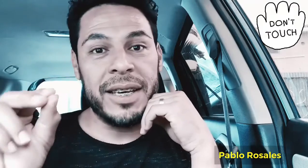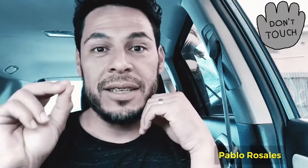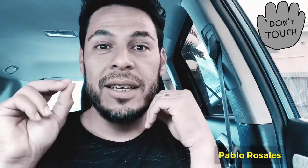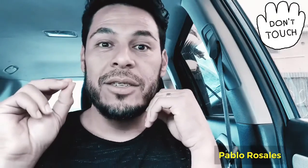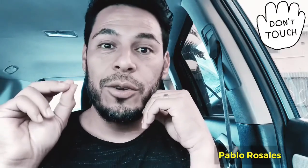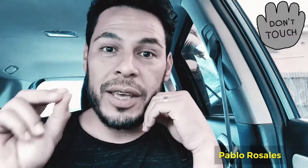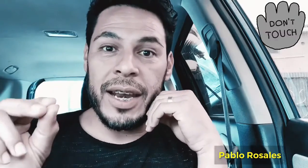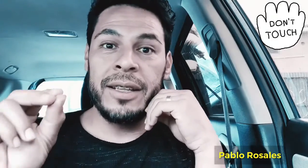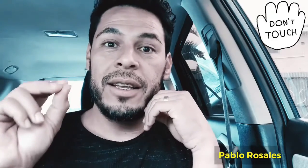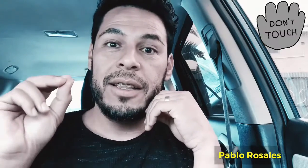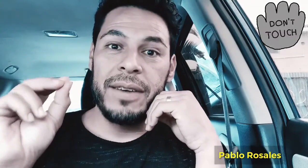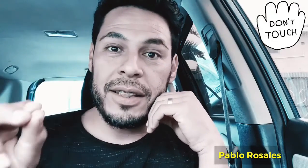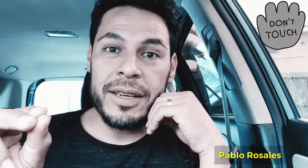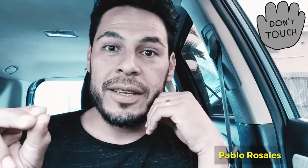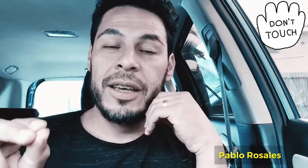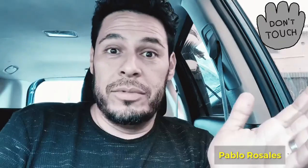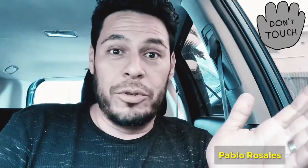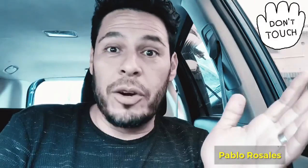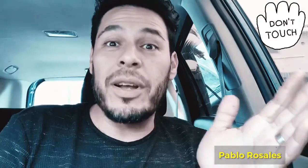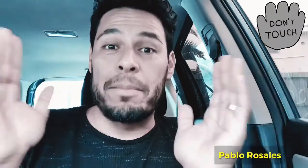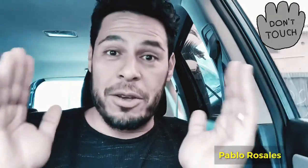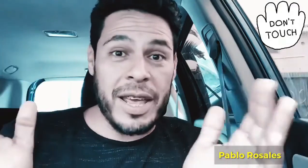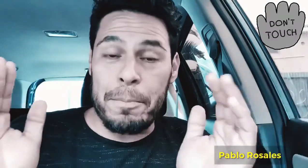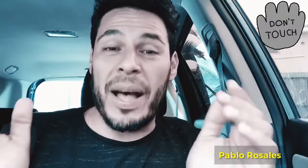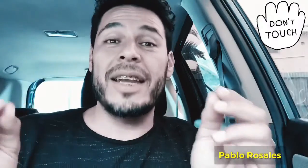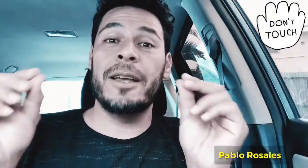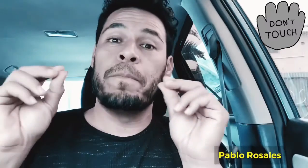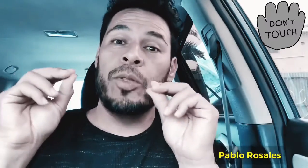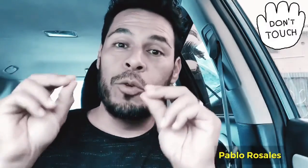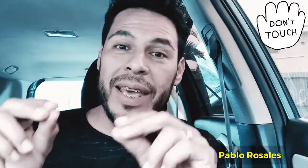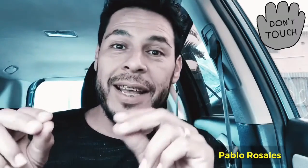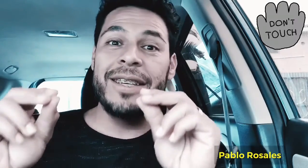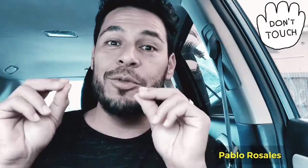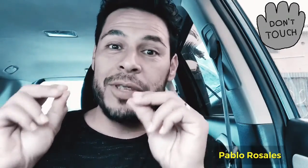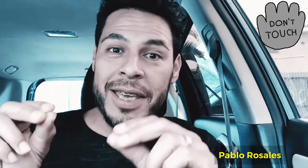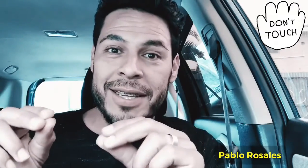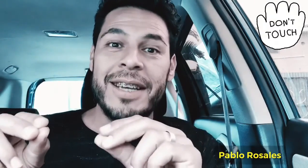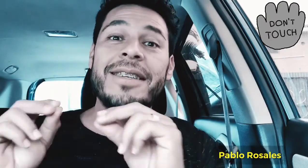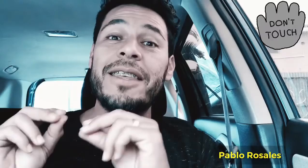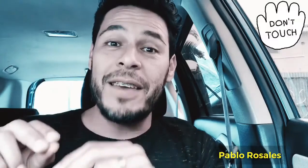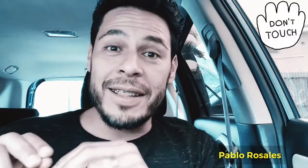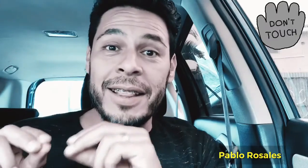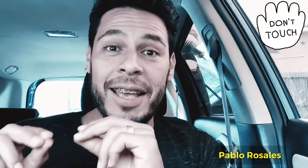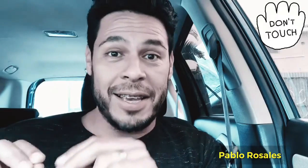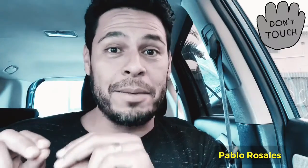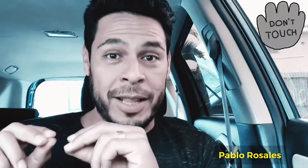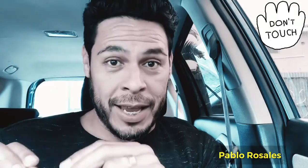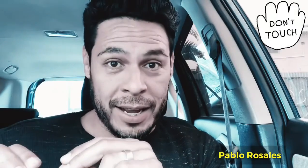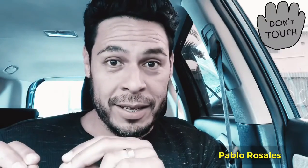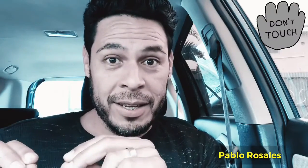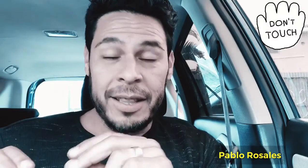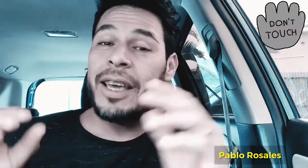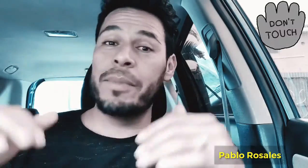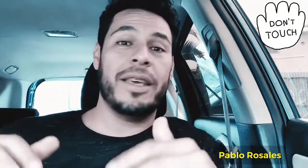las chicas solo quieren divertirse. Yo creo que la mayoría de padres no quieren que sus niñas se diviertan de esa